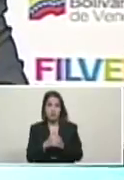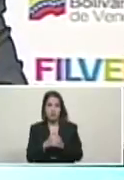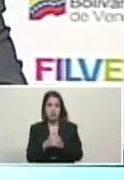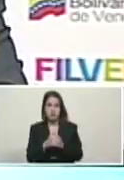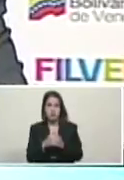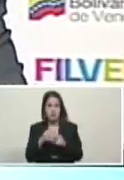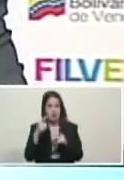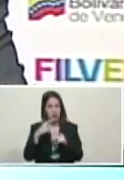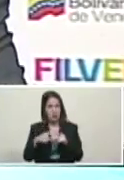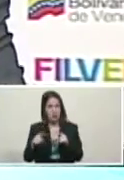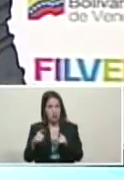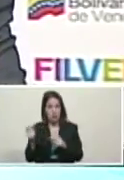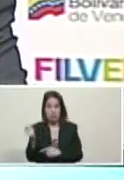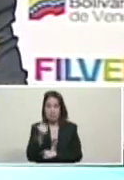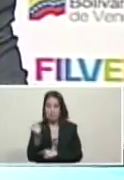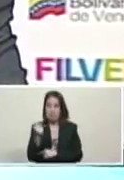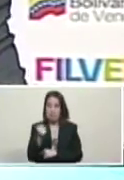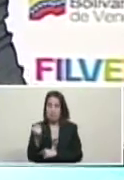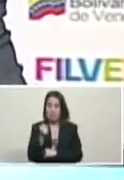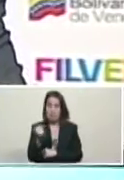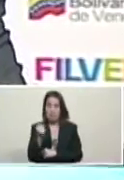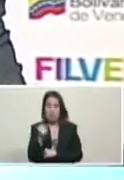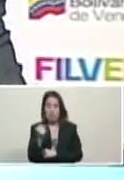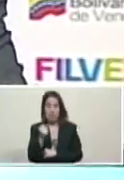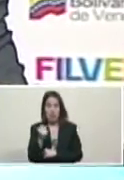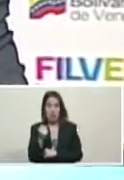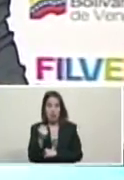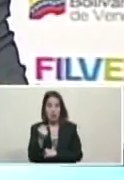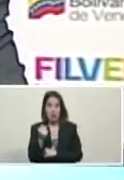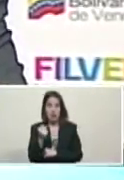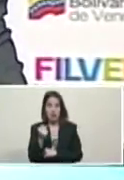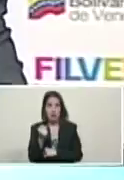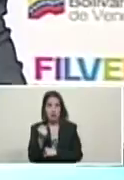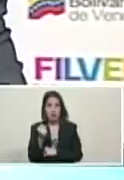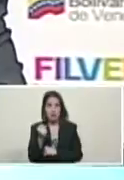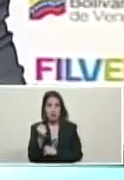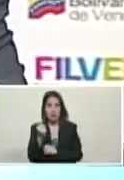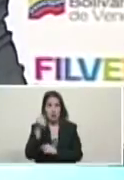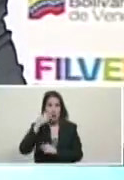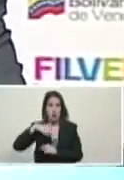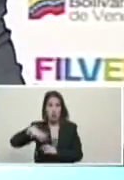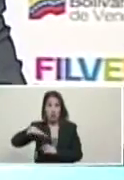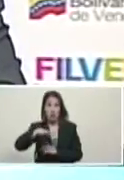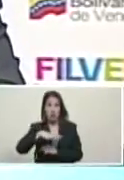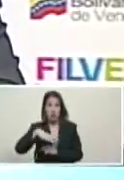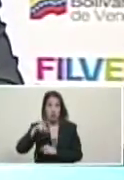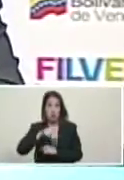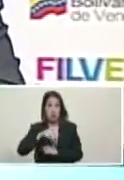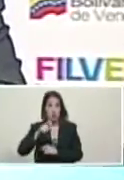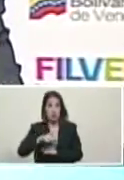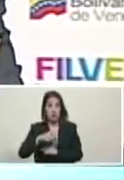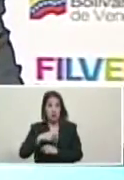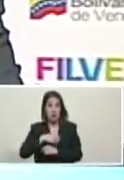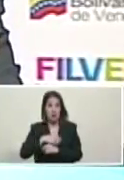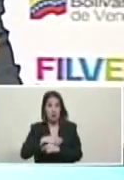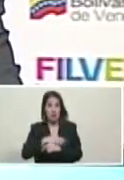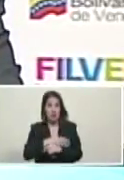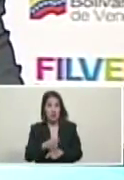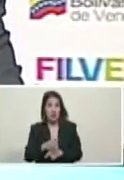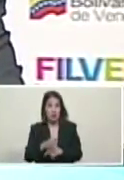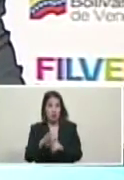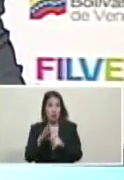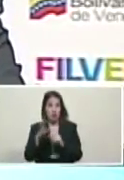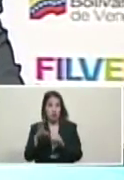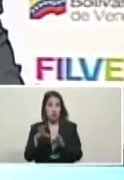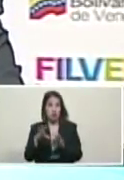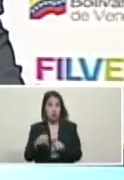Pero a nosotros no nos para nadie. Las medicinas que el pueblo necesita, tardaremos en comprarlas y en pagarlas,